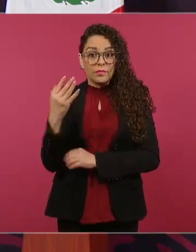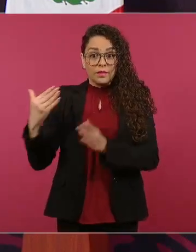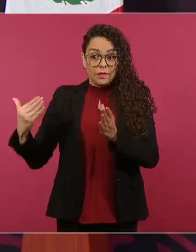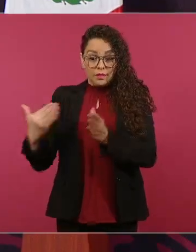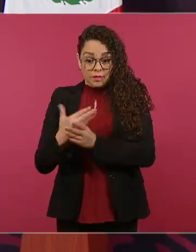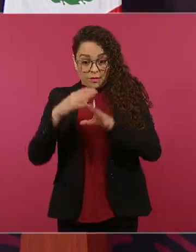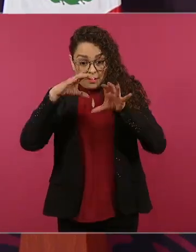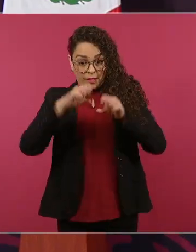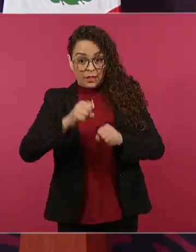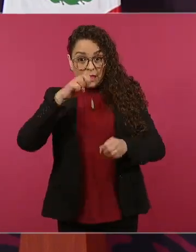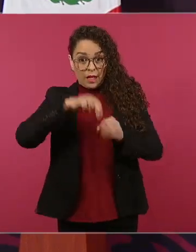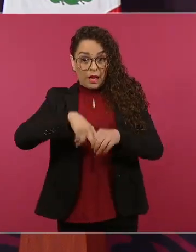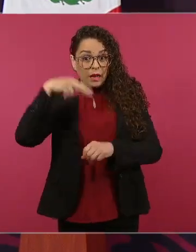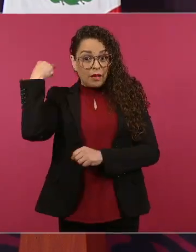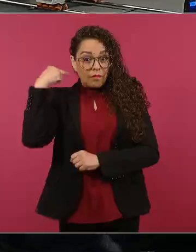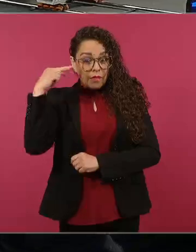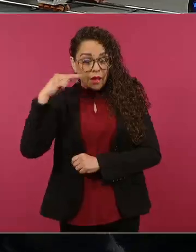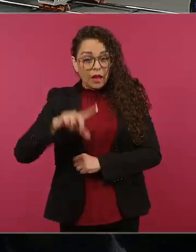Veracruz.